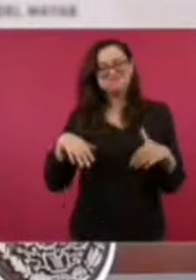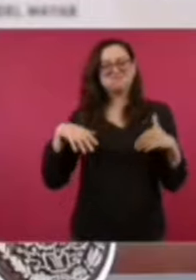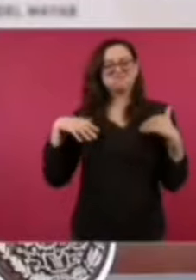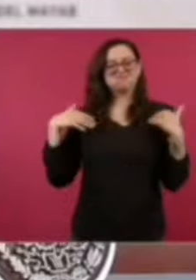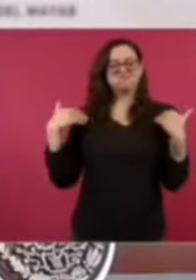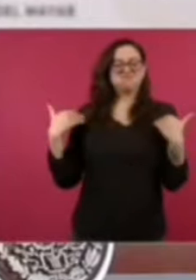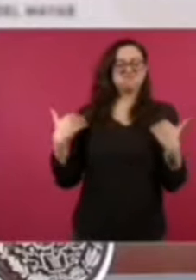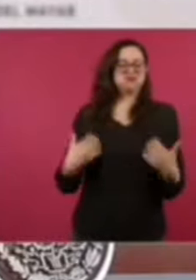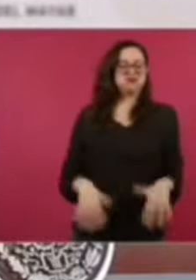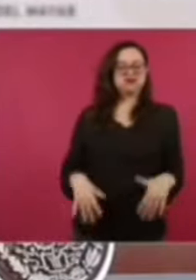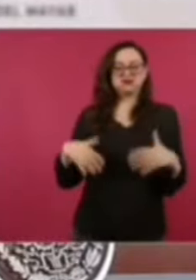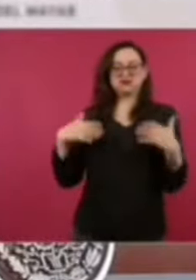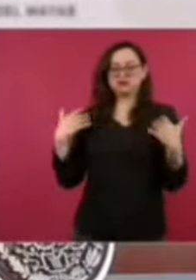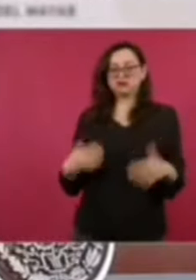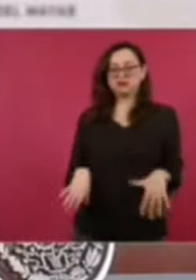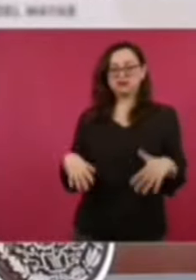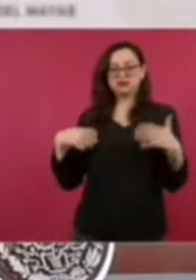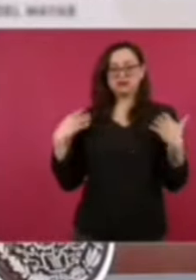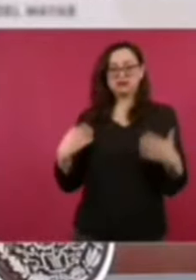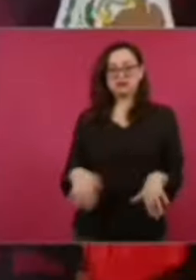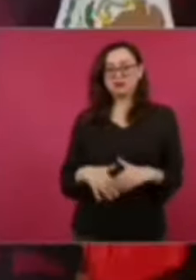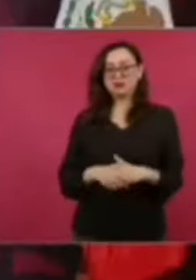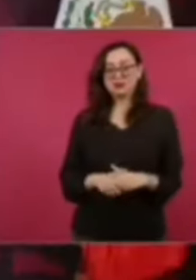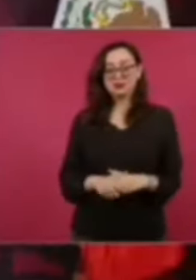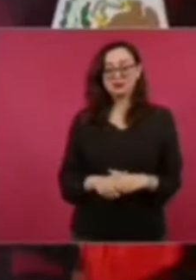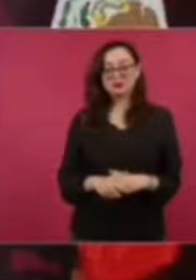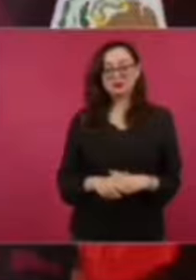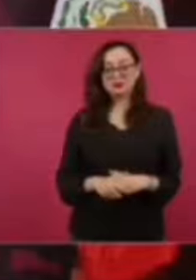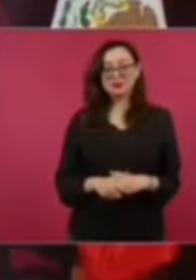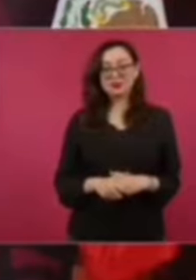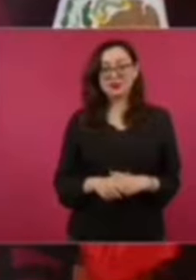como si se tratara de Tabasco.